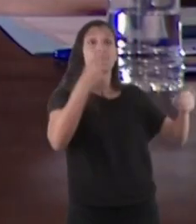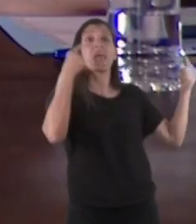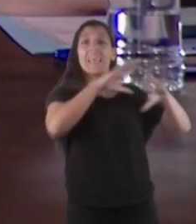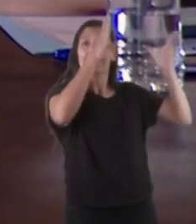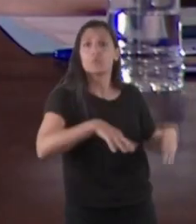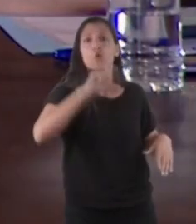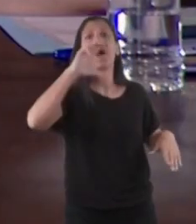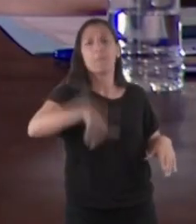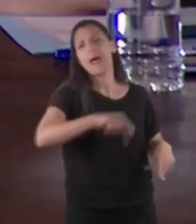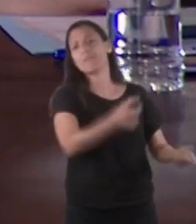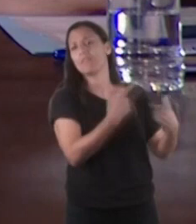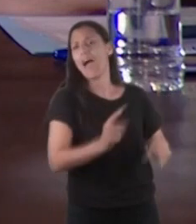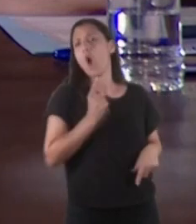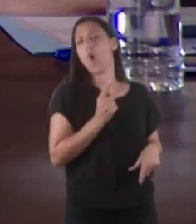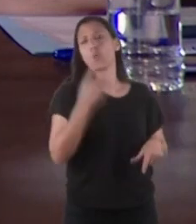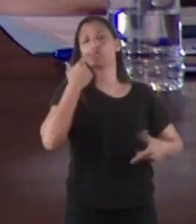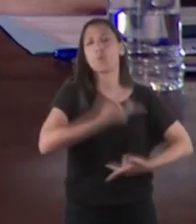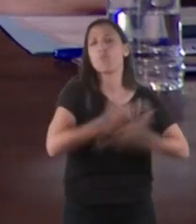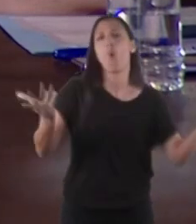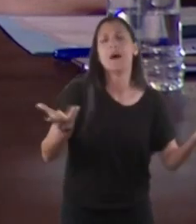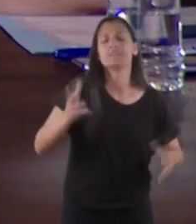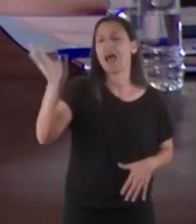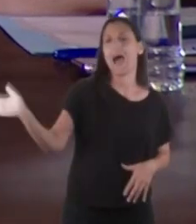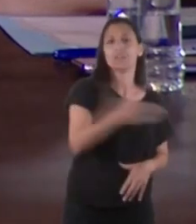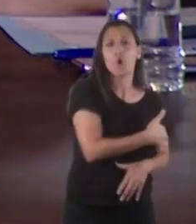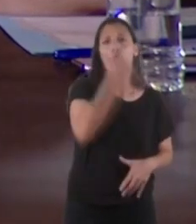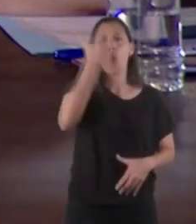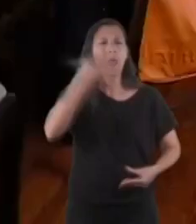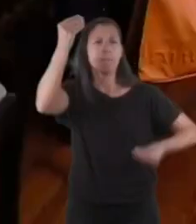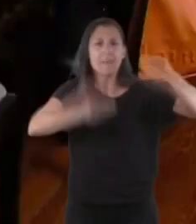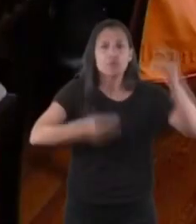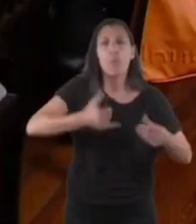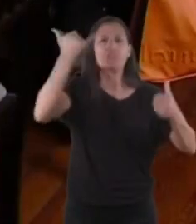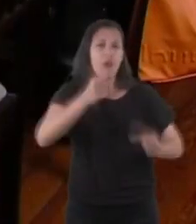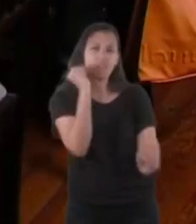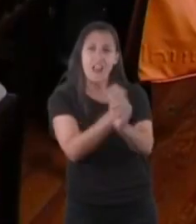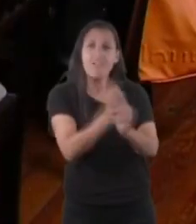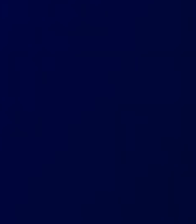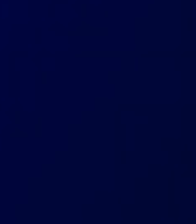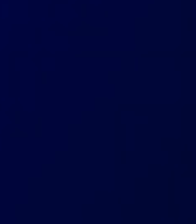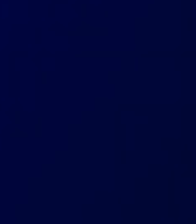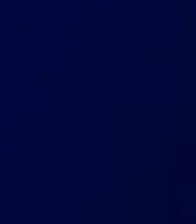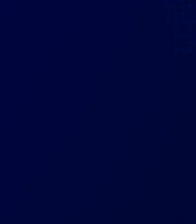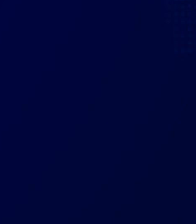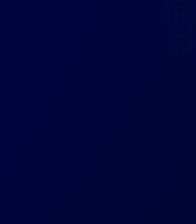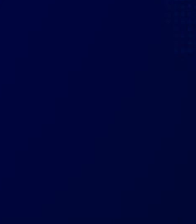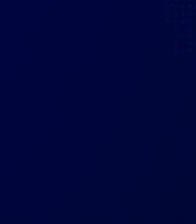orgullo, pero ahora es un orgullo visible, luminoso, con presupuesto, con gestión y con mucha potencia.